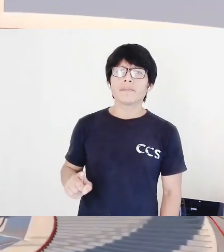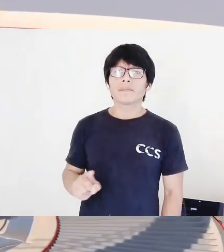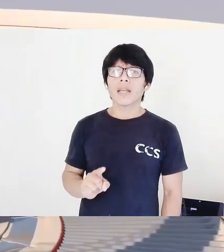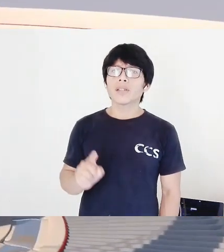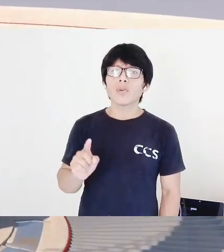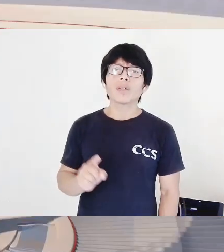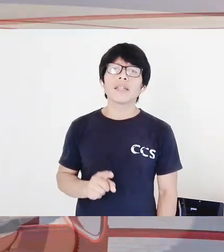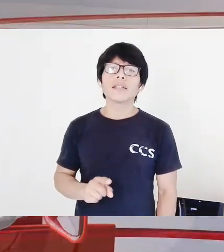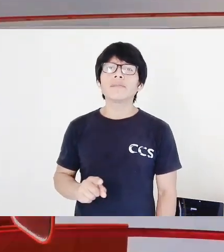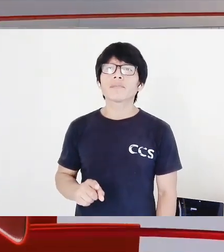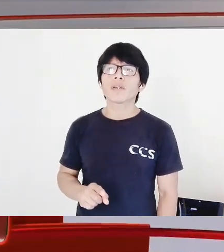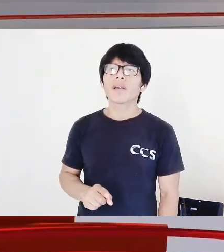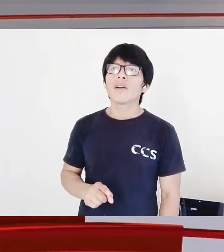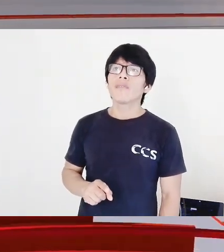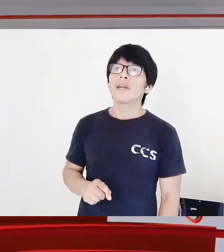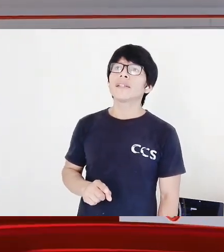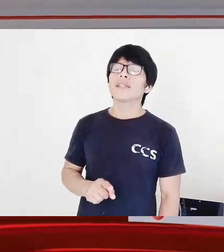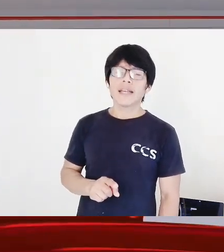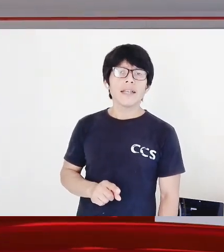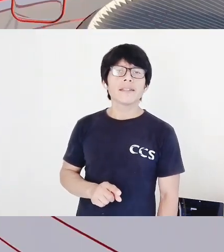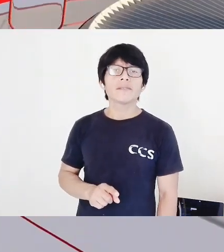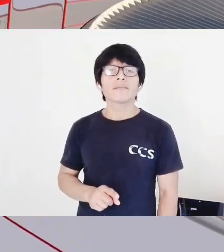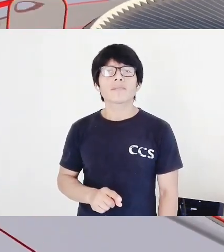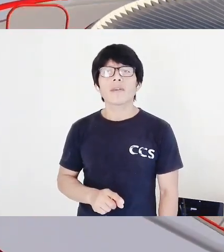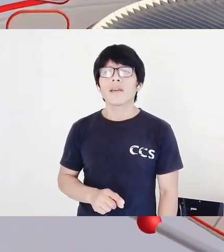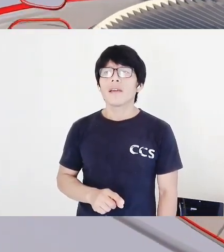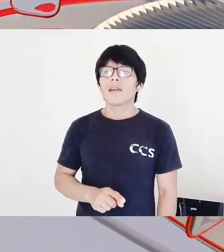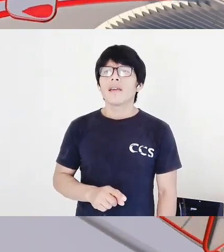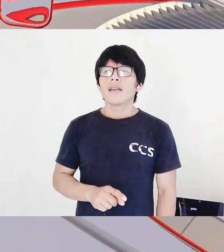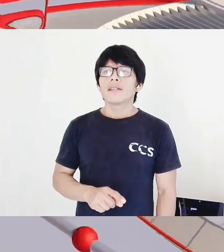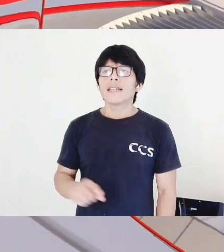joven estadounidense fue en Texas,